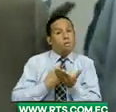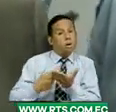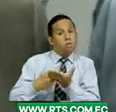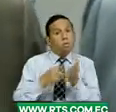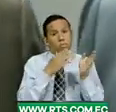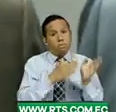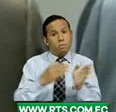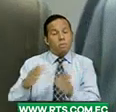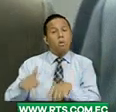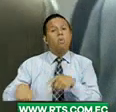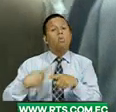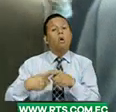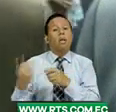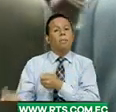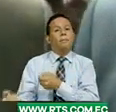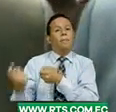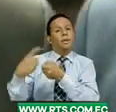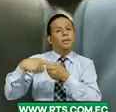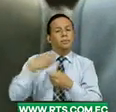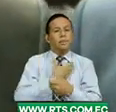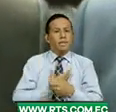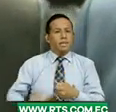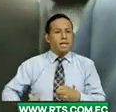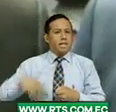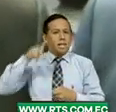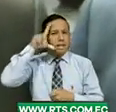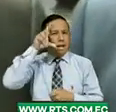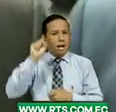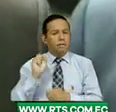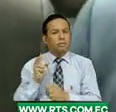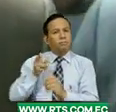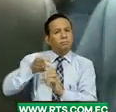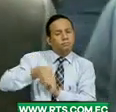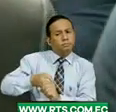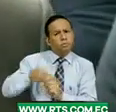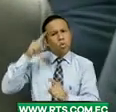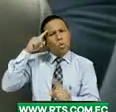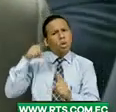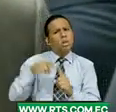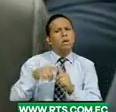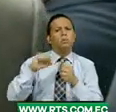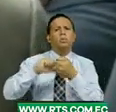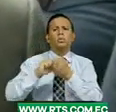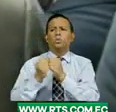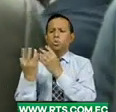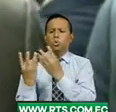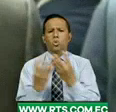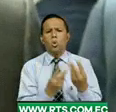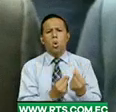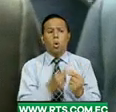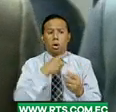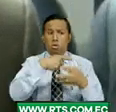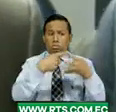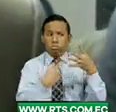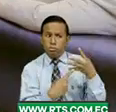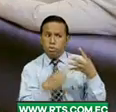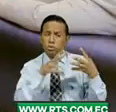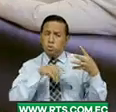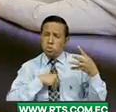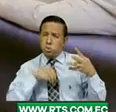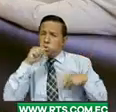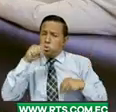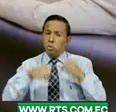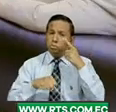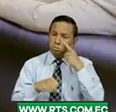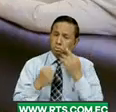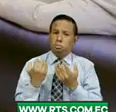participará el señor presidente de la República para buscar solución a los planteamientos ya de manera definitiva. Por otro lado, la presidenta